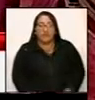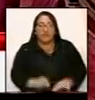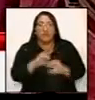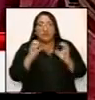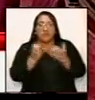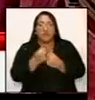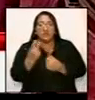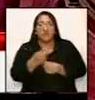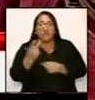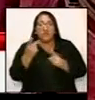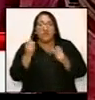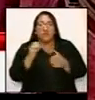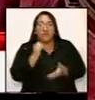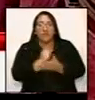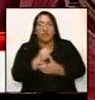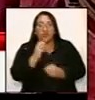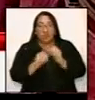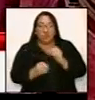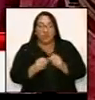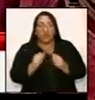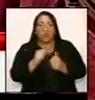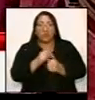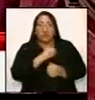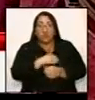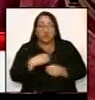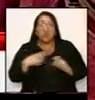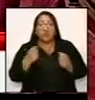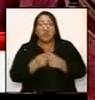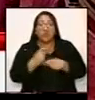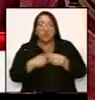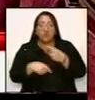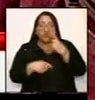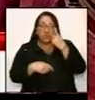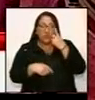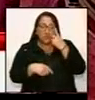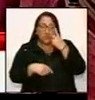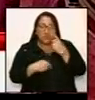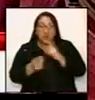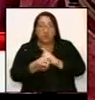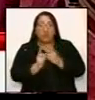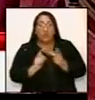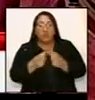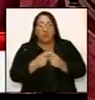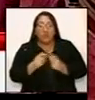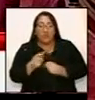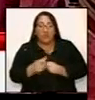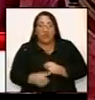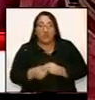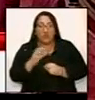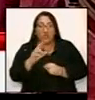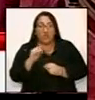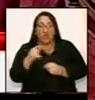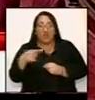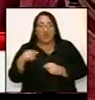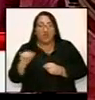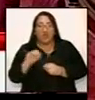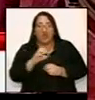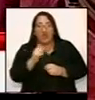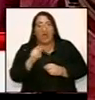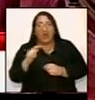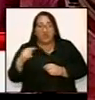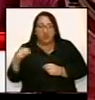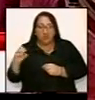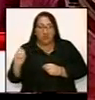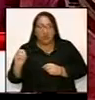22 de marzo de 2019, aprobó las modificaciones a los miembros de las comisiones siguientes. Salen de accesitario los congresistas Reate de Flores, Castro Grandes,